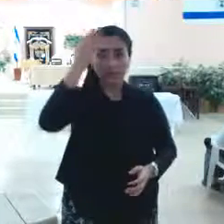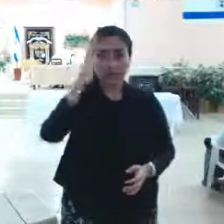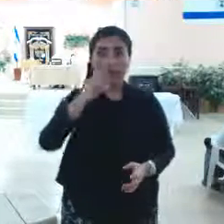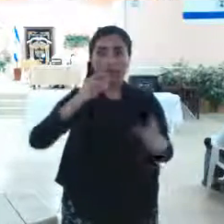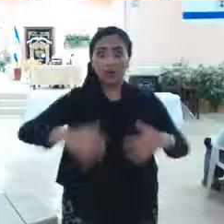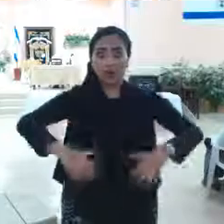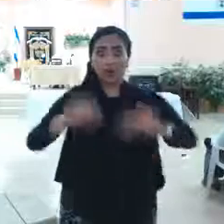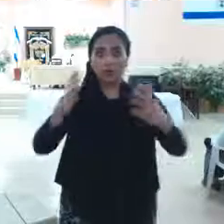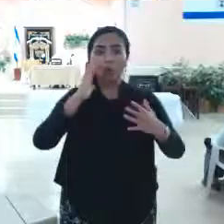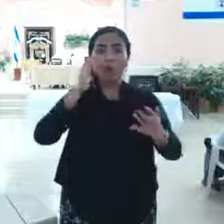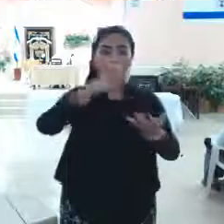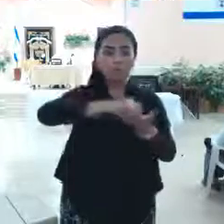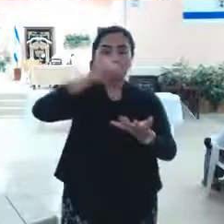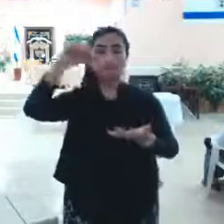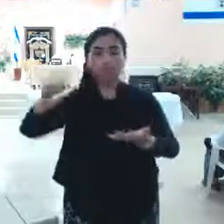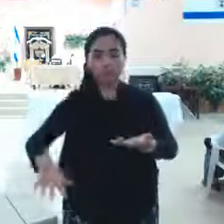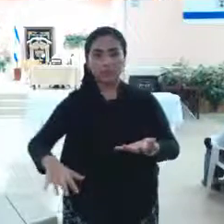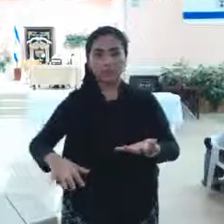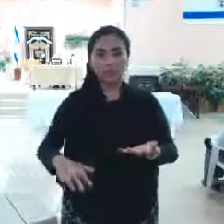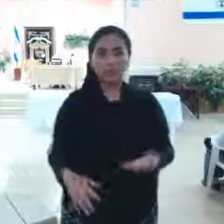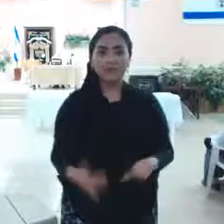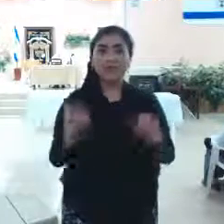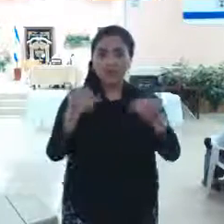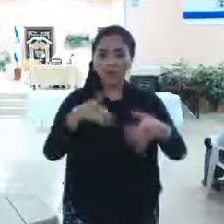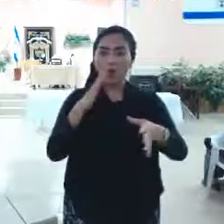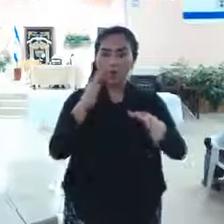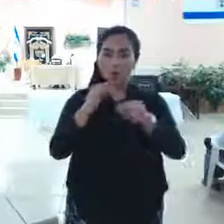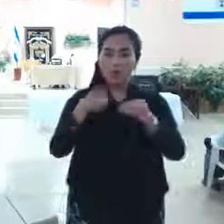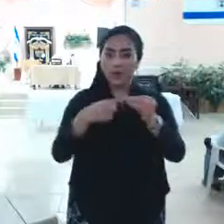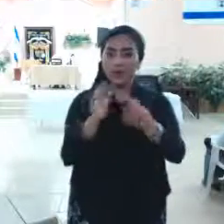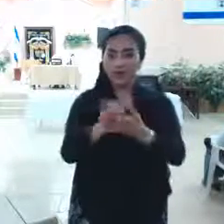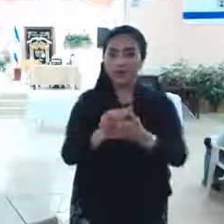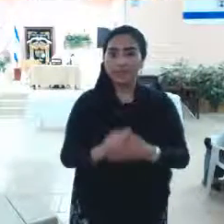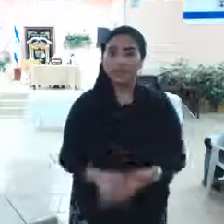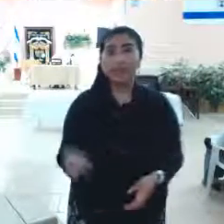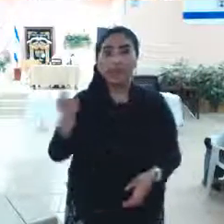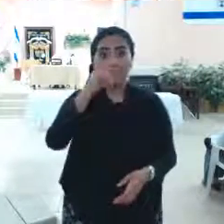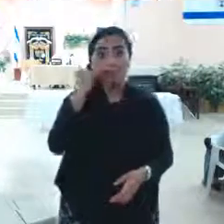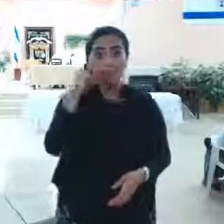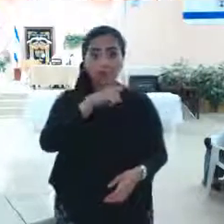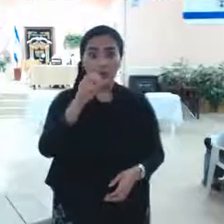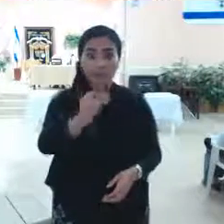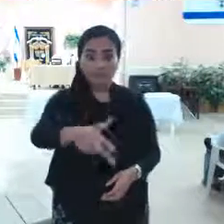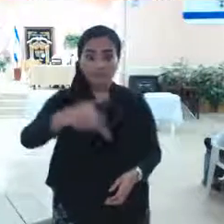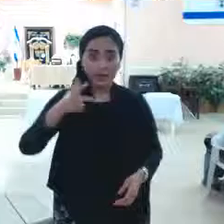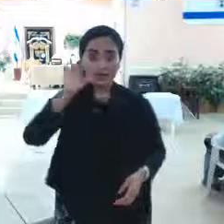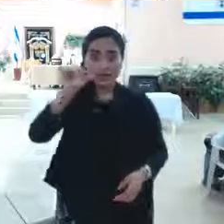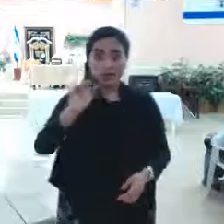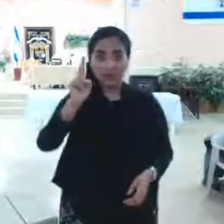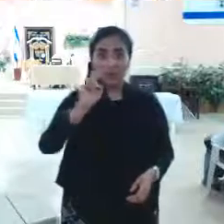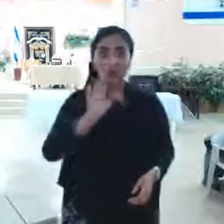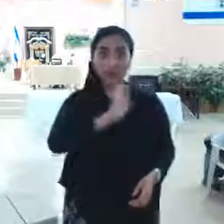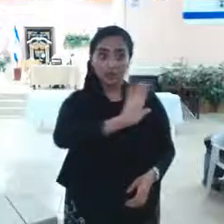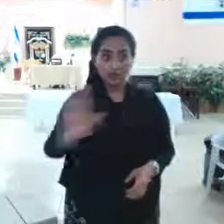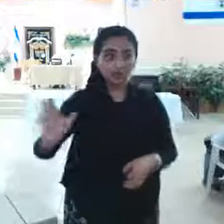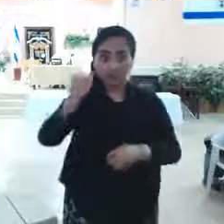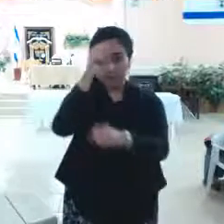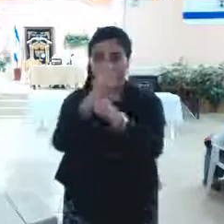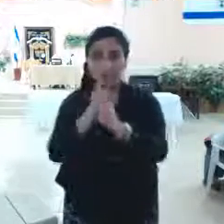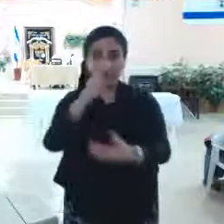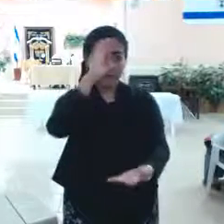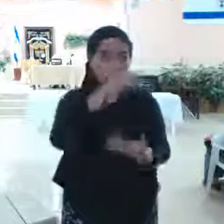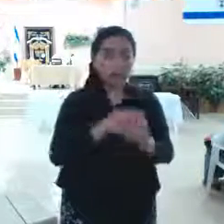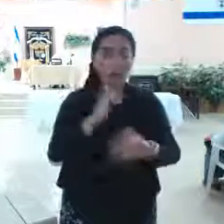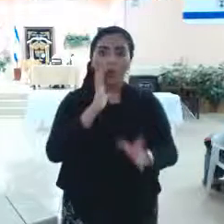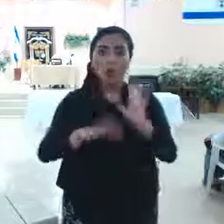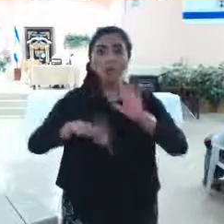ira se apartará de vosotros. Ahorita voy a ministrar esto. I'm going to minister Porque this si in os a volviereis a second. Yahweh, vuestros hermanos y vuestros hijos